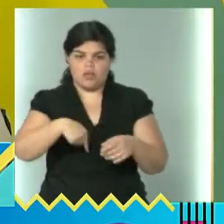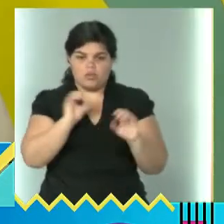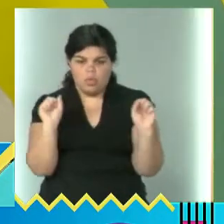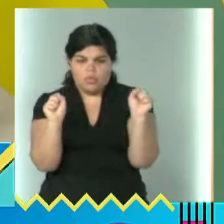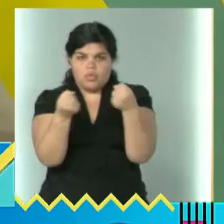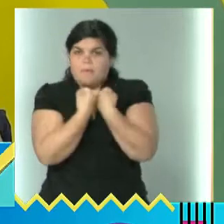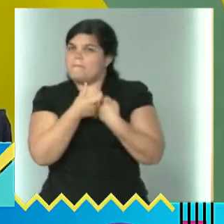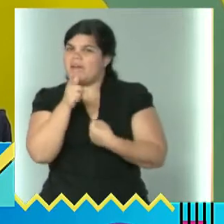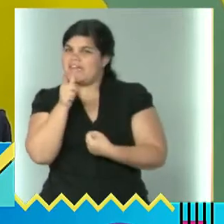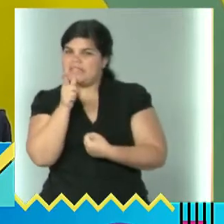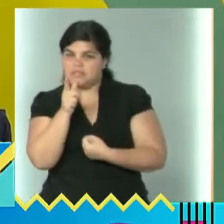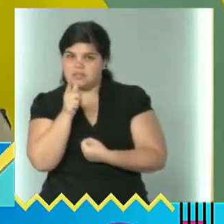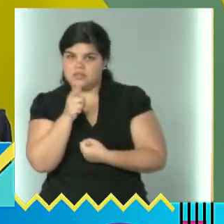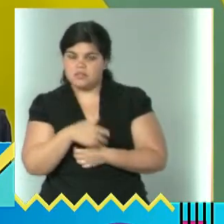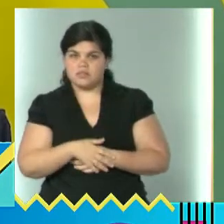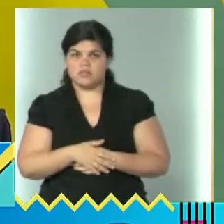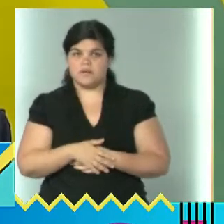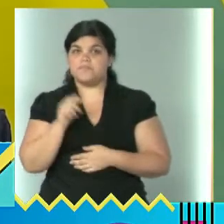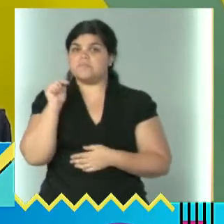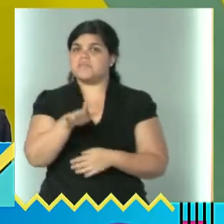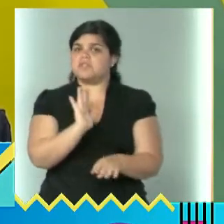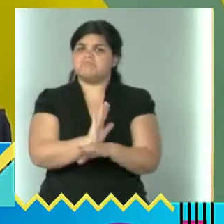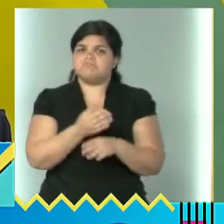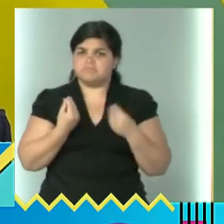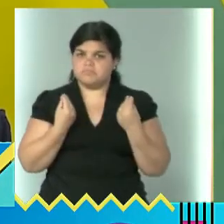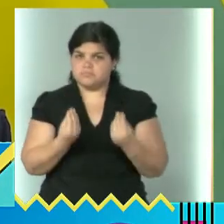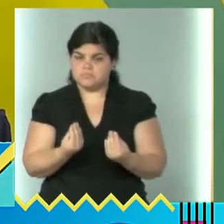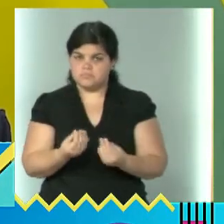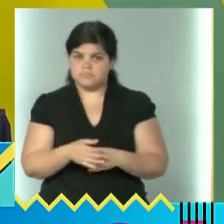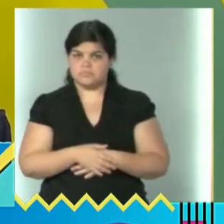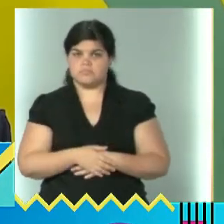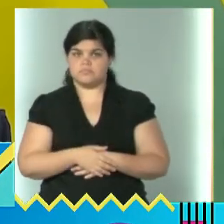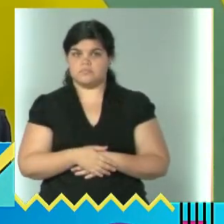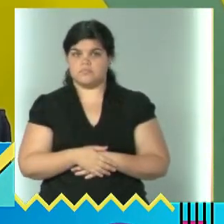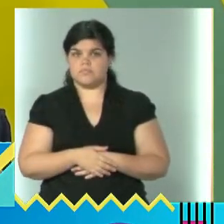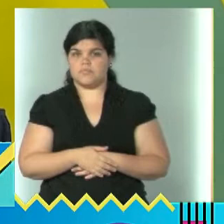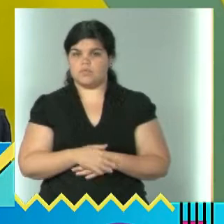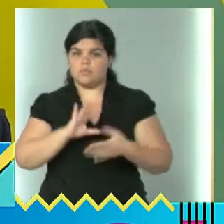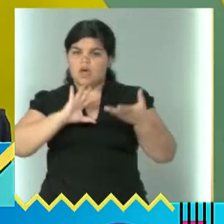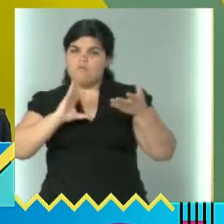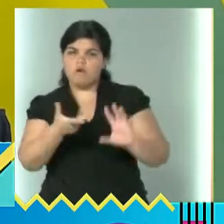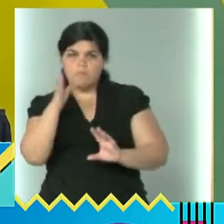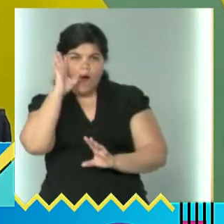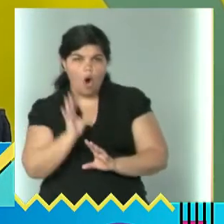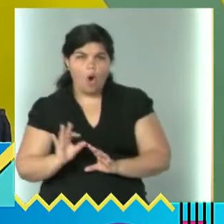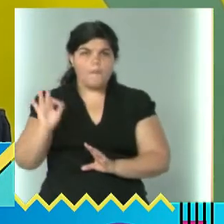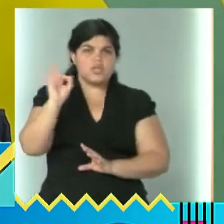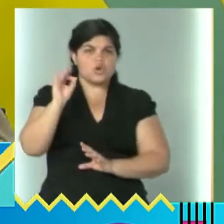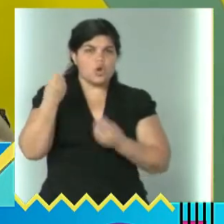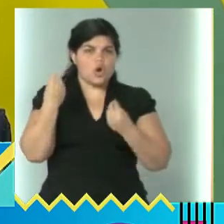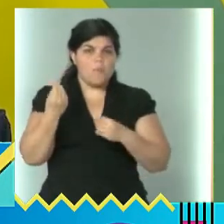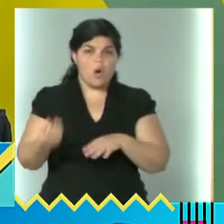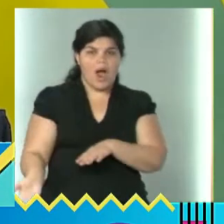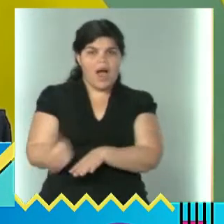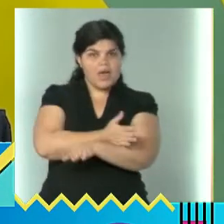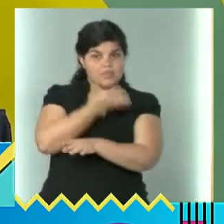eso implica que vos solo tenés una mirada sobre el mundo compatible con lo que has marcado ya